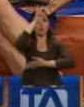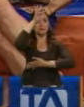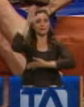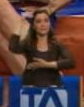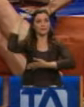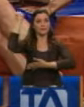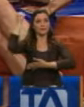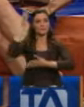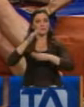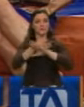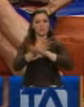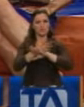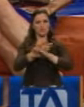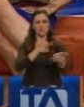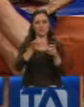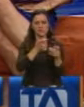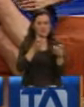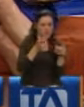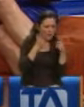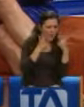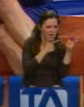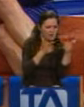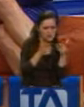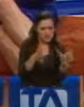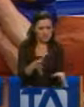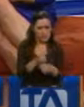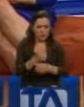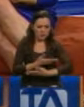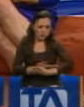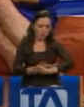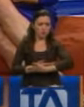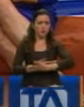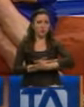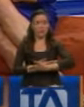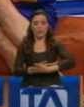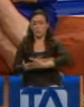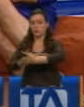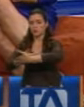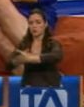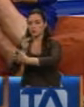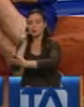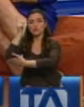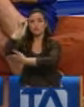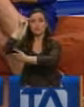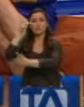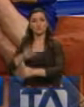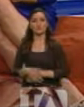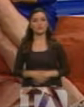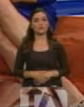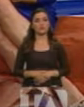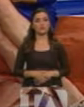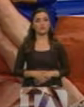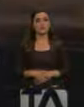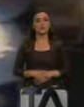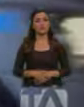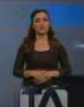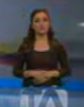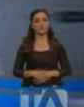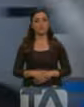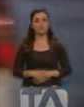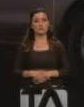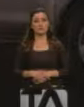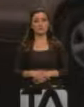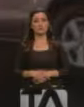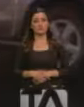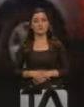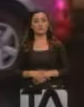Riobamba. Tras un gran operativo, se recuperó también al menor, el que fue entregado ya a sus padres. Tras una